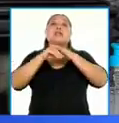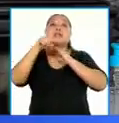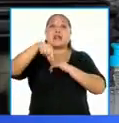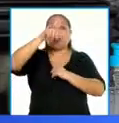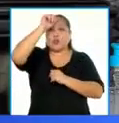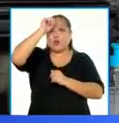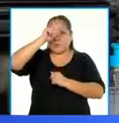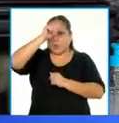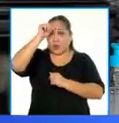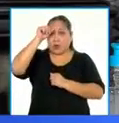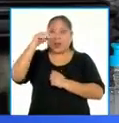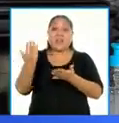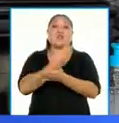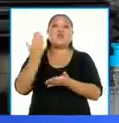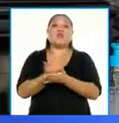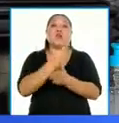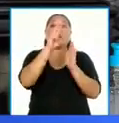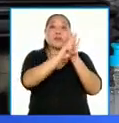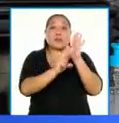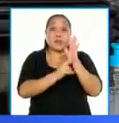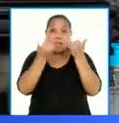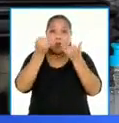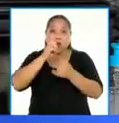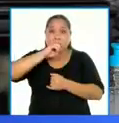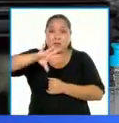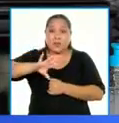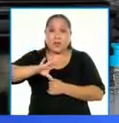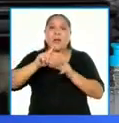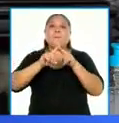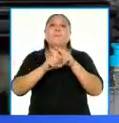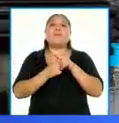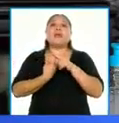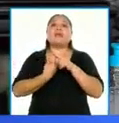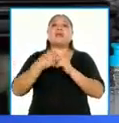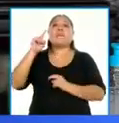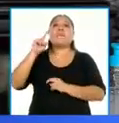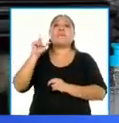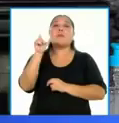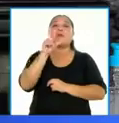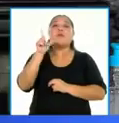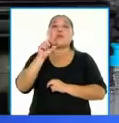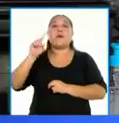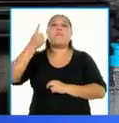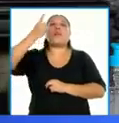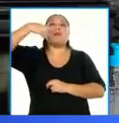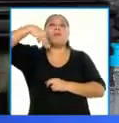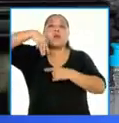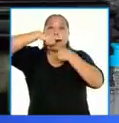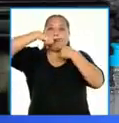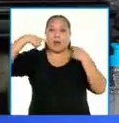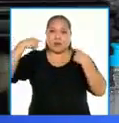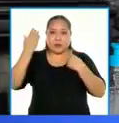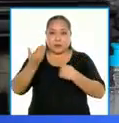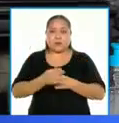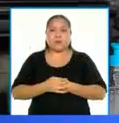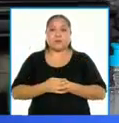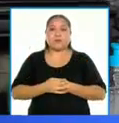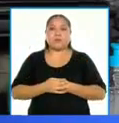Las medidas que estamos anunciando hoy van a estar vigentes a partir del día lunes 1 de